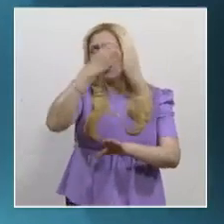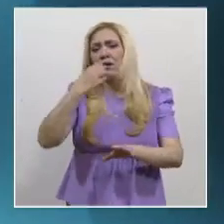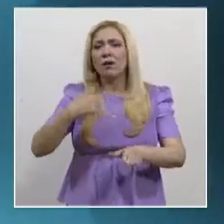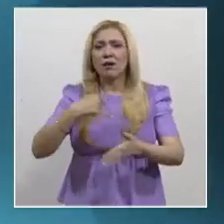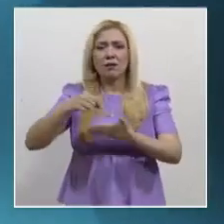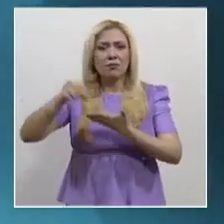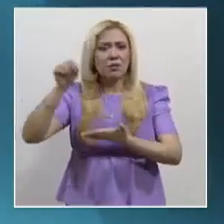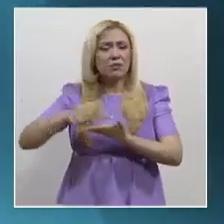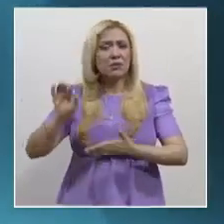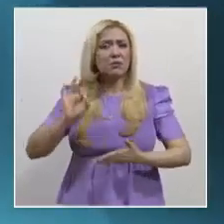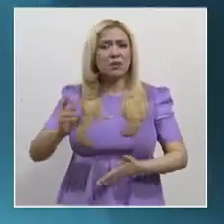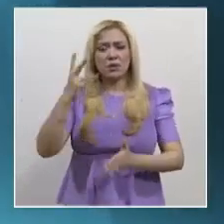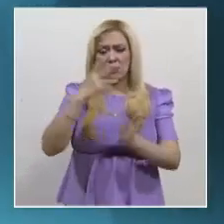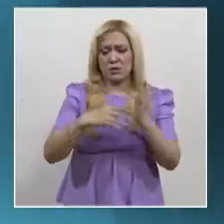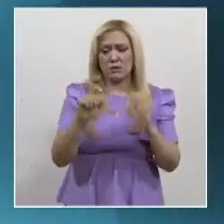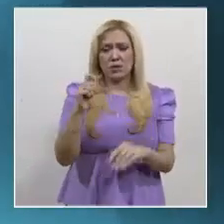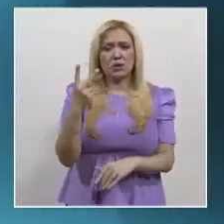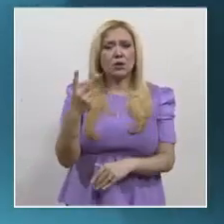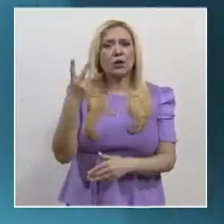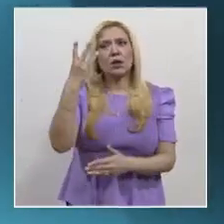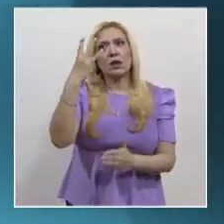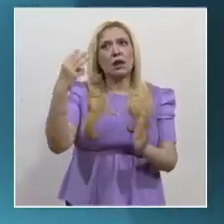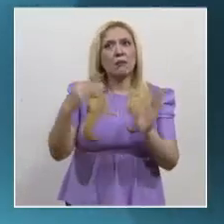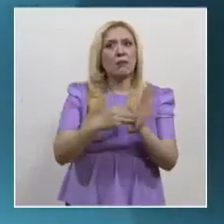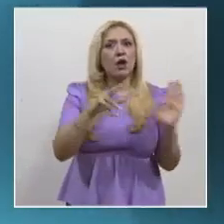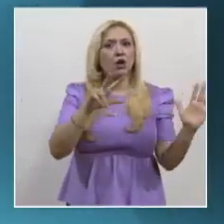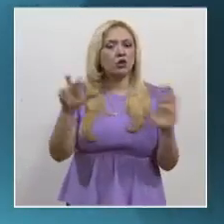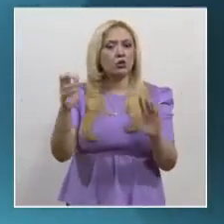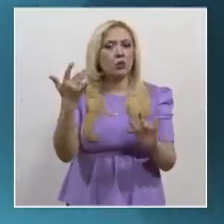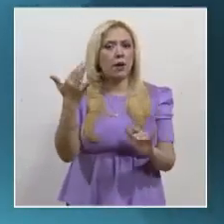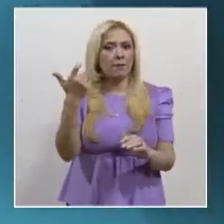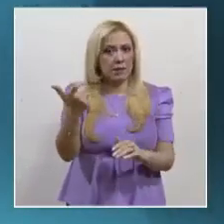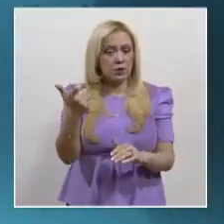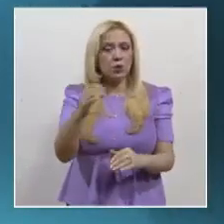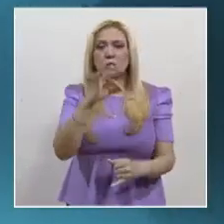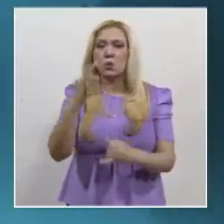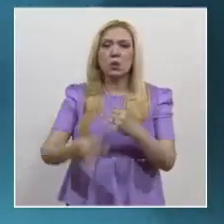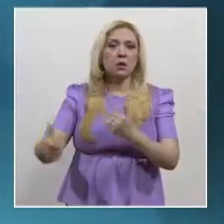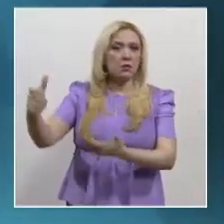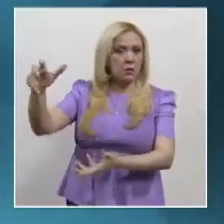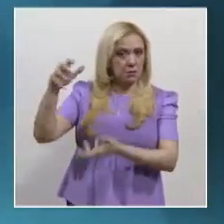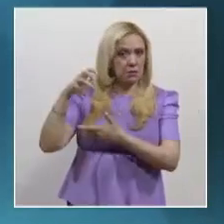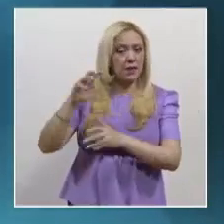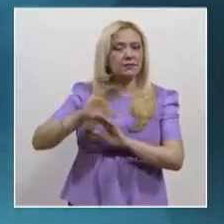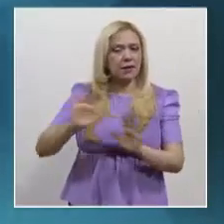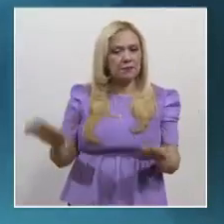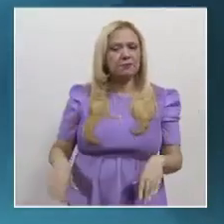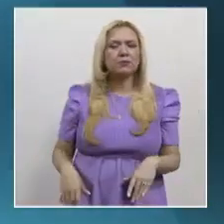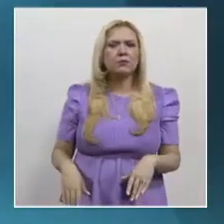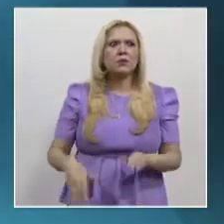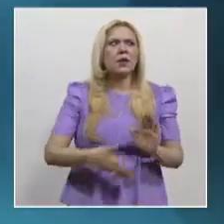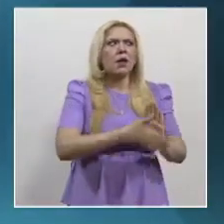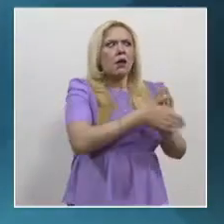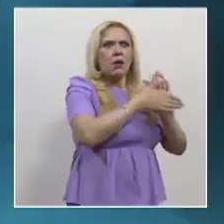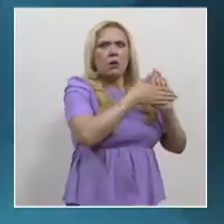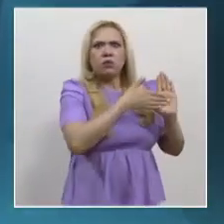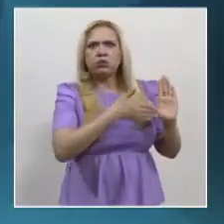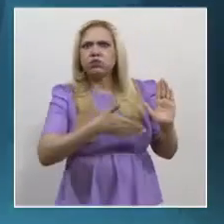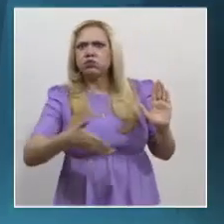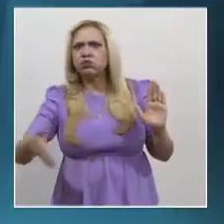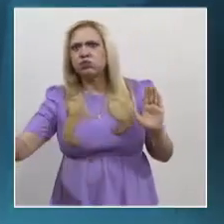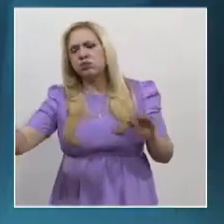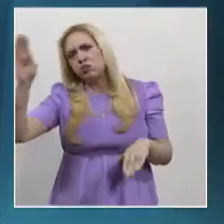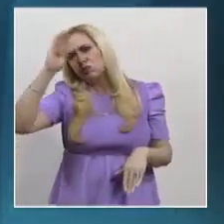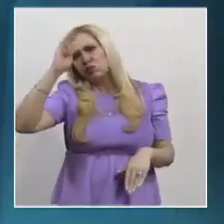2022, cuando recibió 3,850 pesos, para posteriormente dejar de recibir el beneficio en los